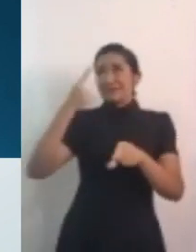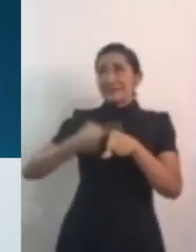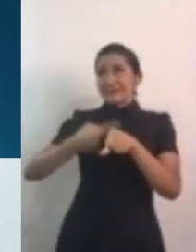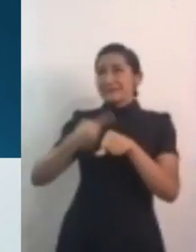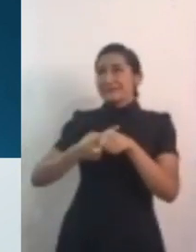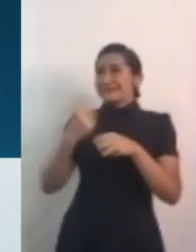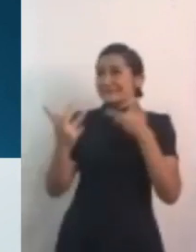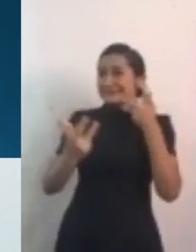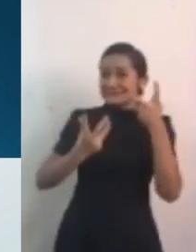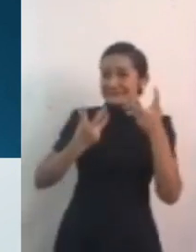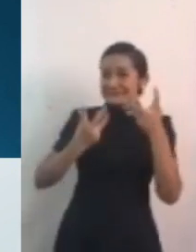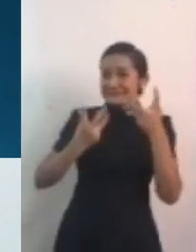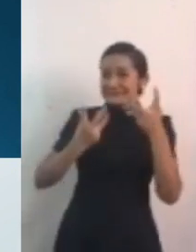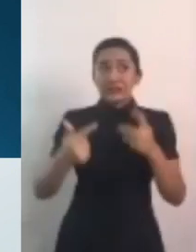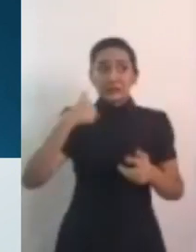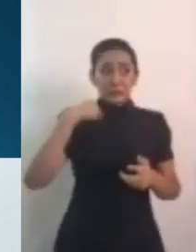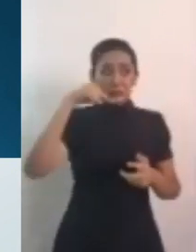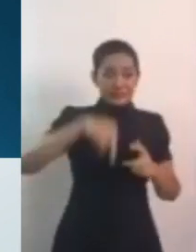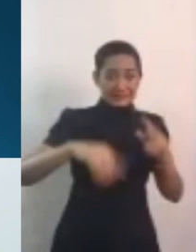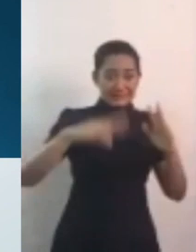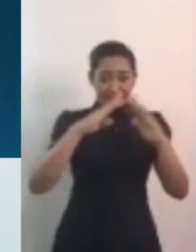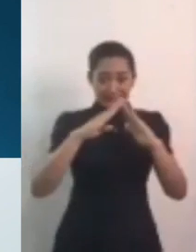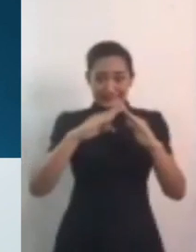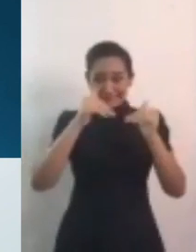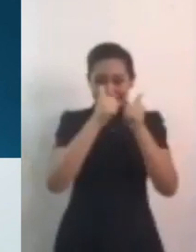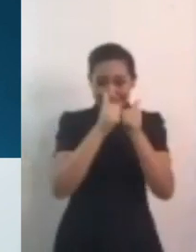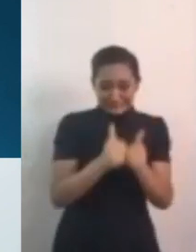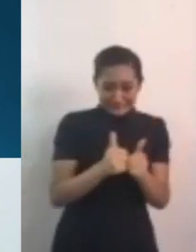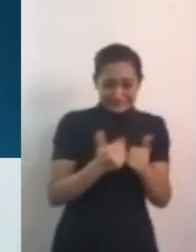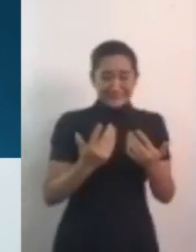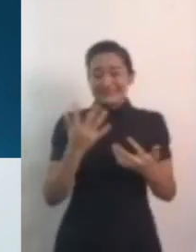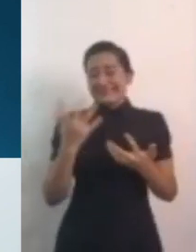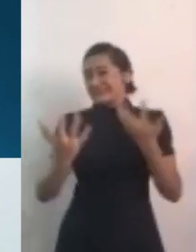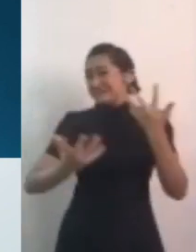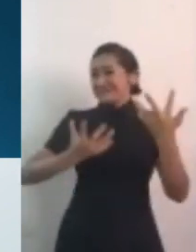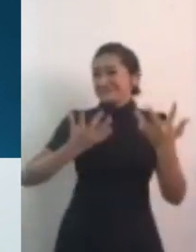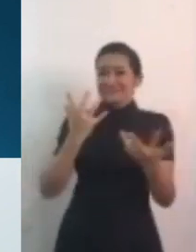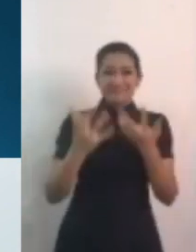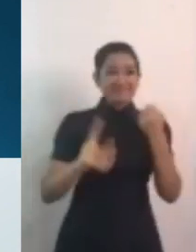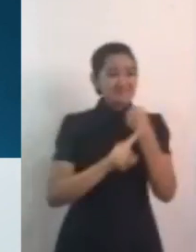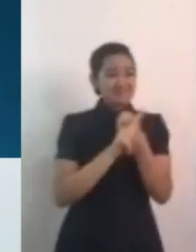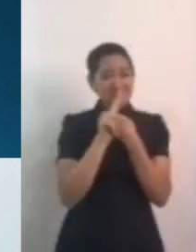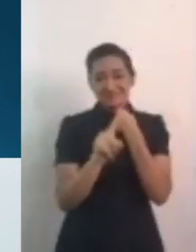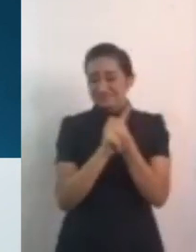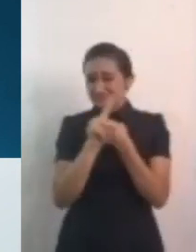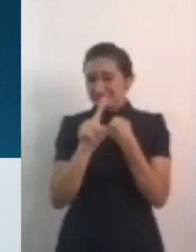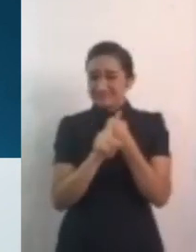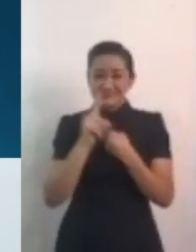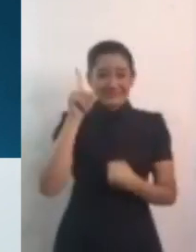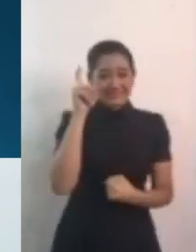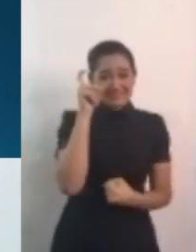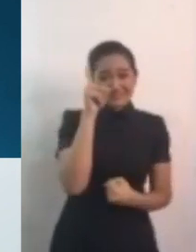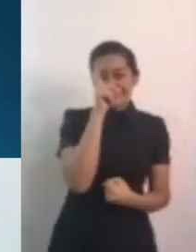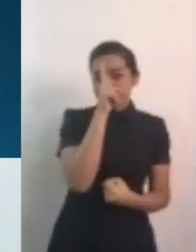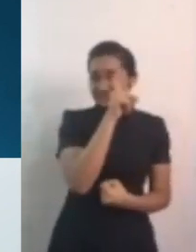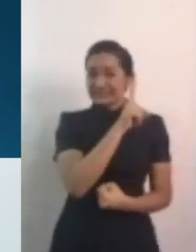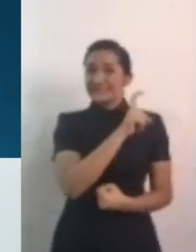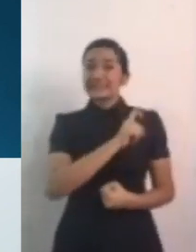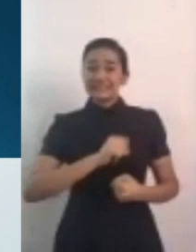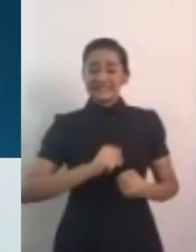la cuarentena se agregan a estos problemas que ya estaban o que ya figuraban dentro de lo que afecta